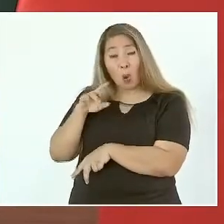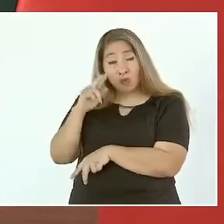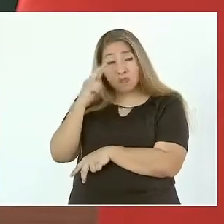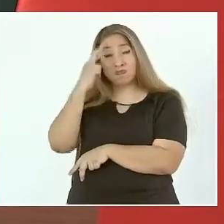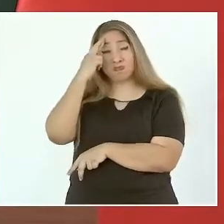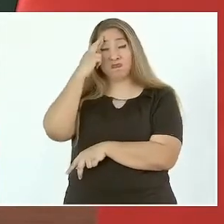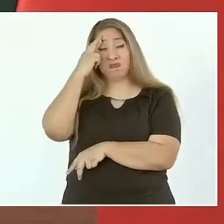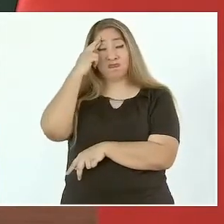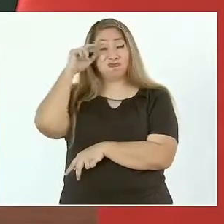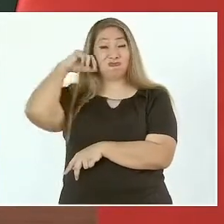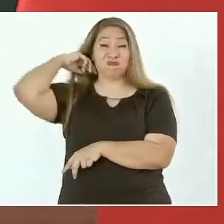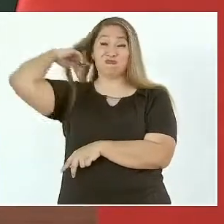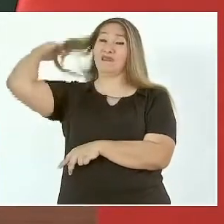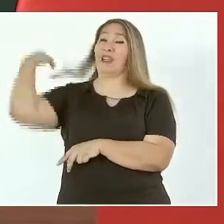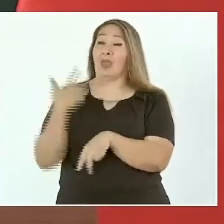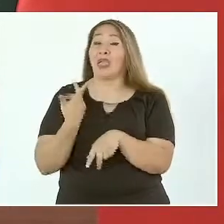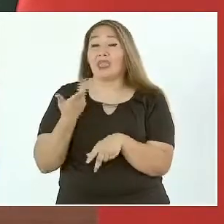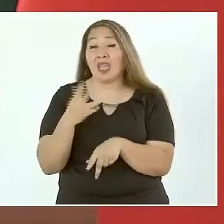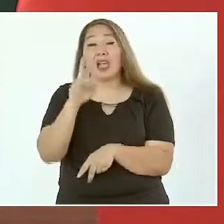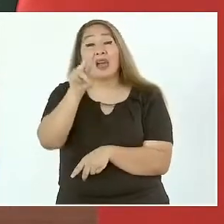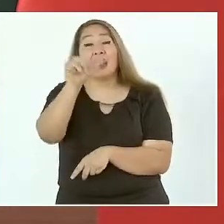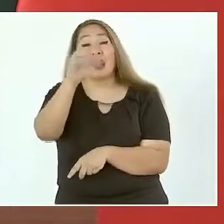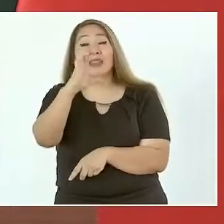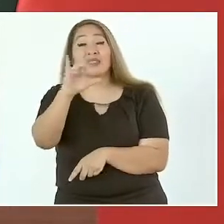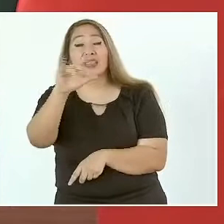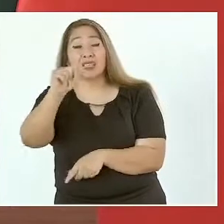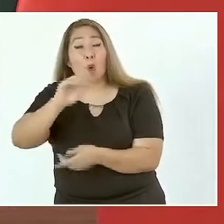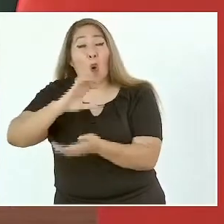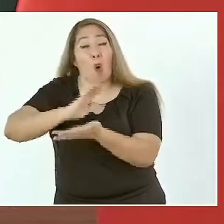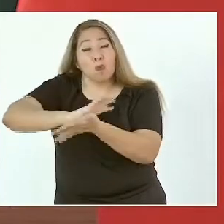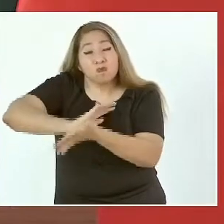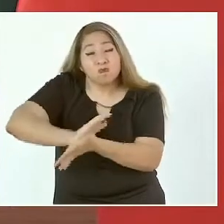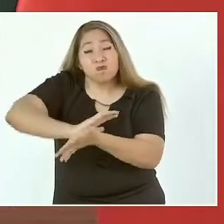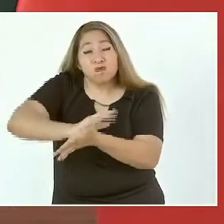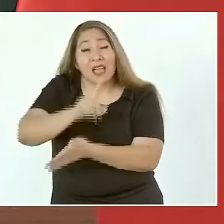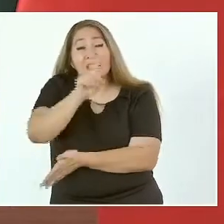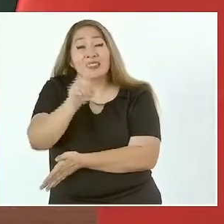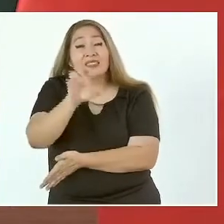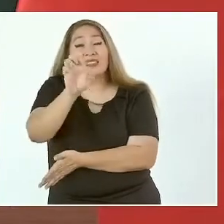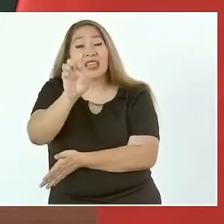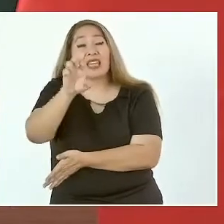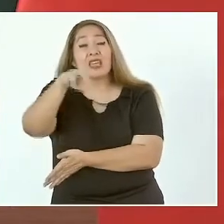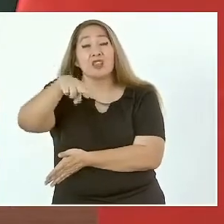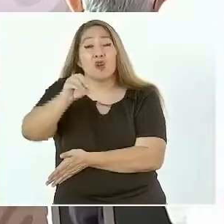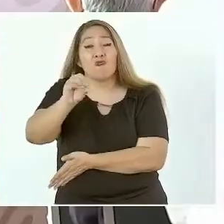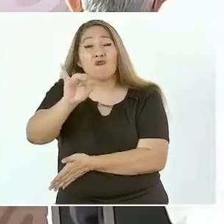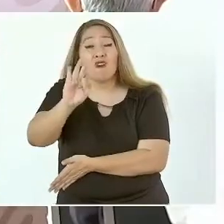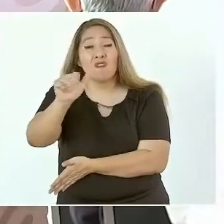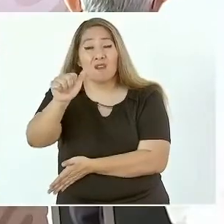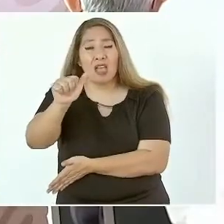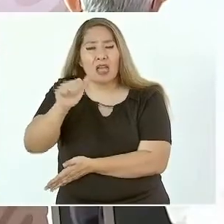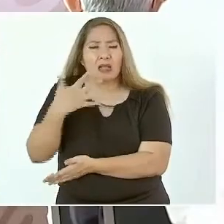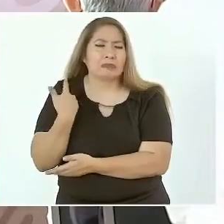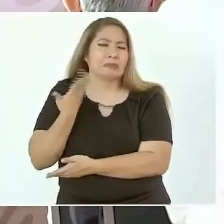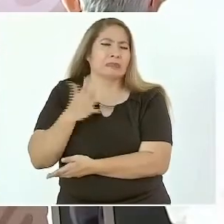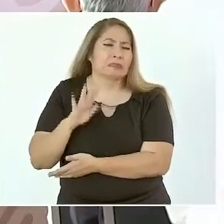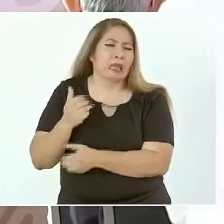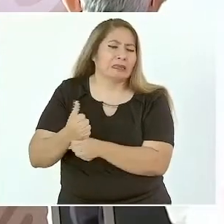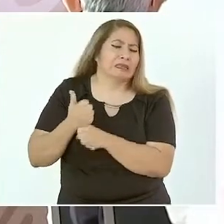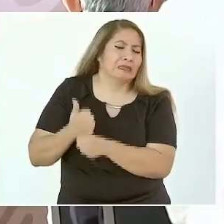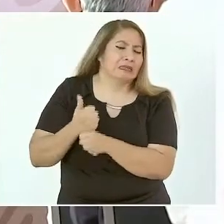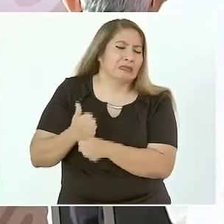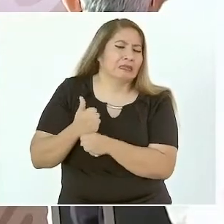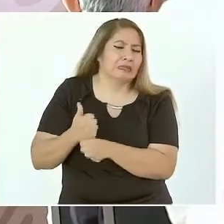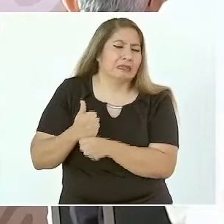una alerta permanente de que el racismo, la discriminación, la xenofobia nos lastiman como país y no permite mirar en el